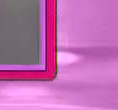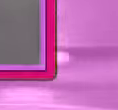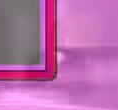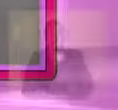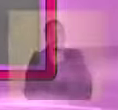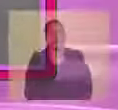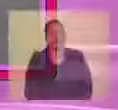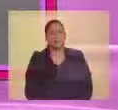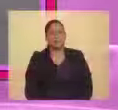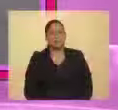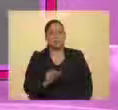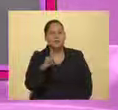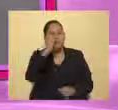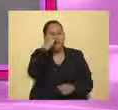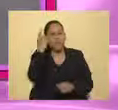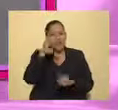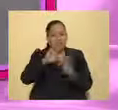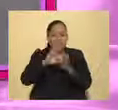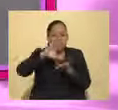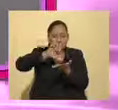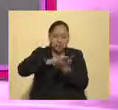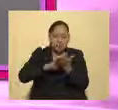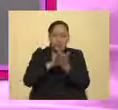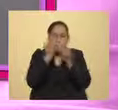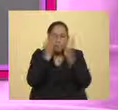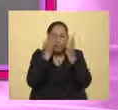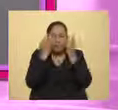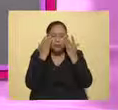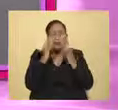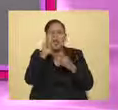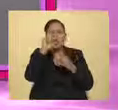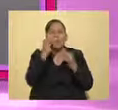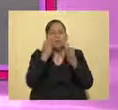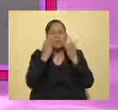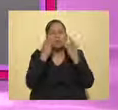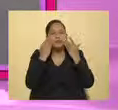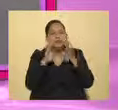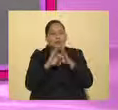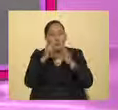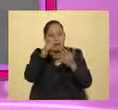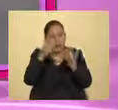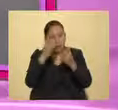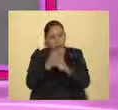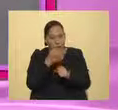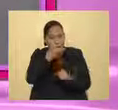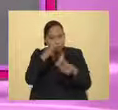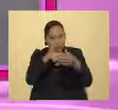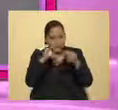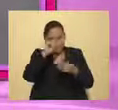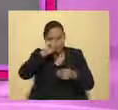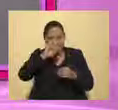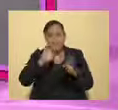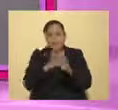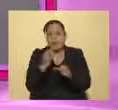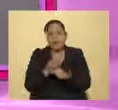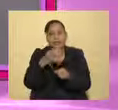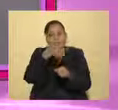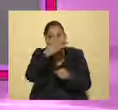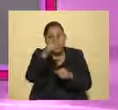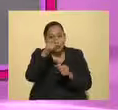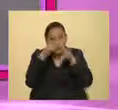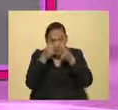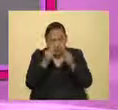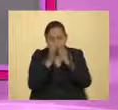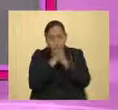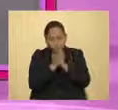son fáciles de aplicar, tienen humectación. Bueno, todas las propiedades se las voy a mencionar en unos momentos, así que no se